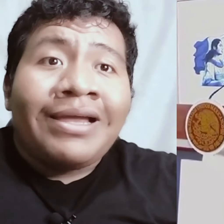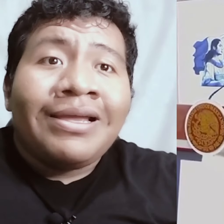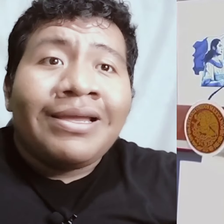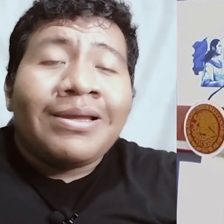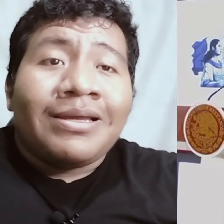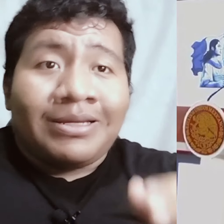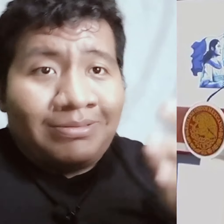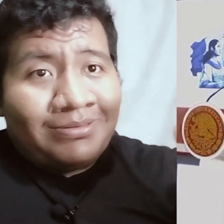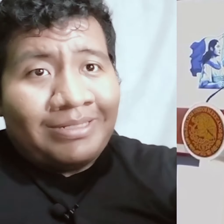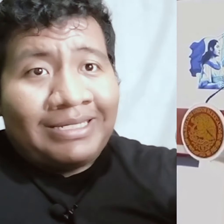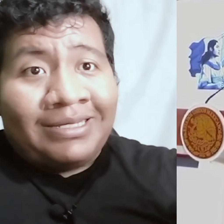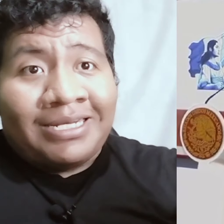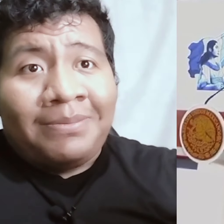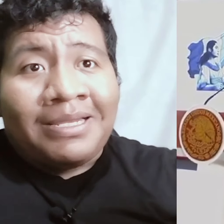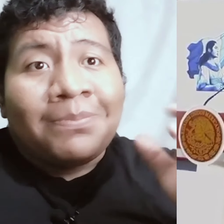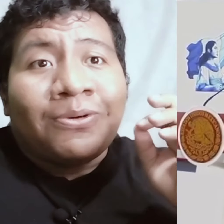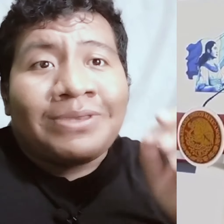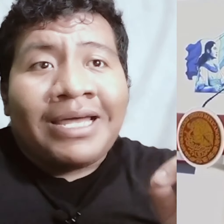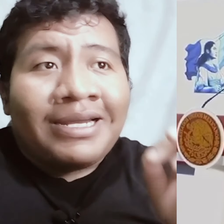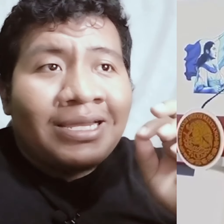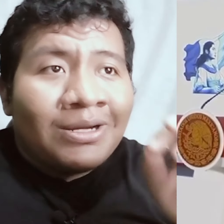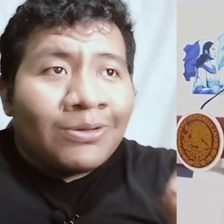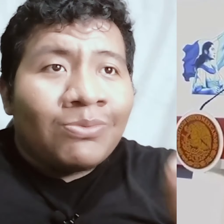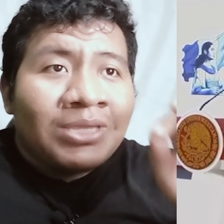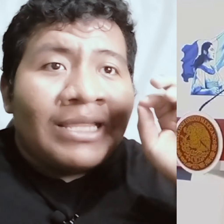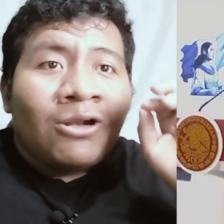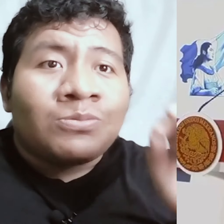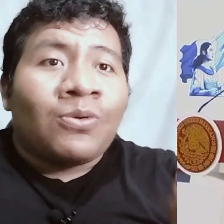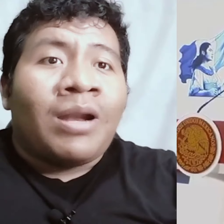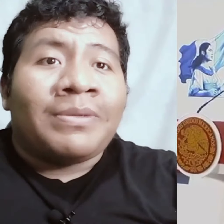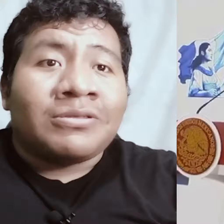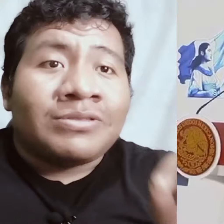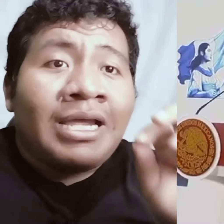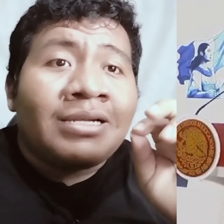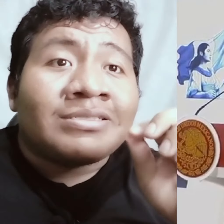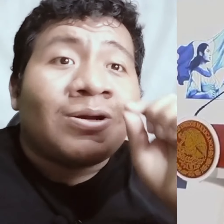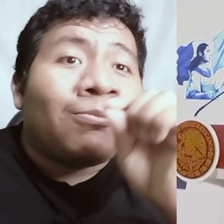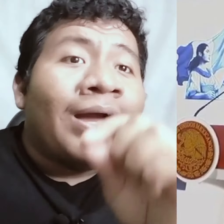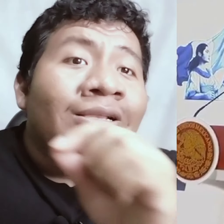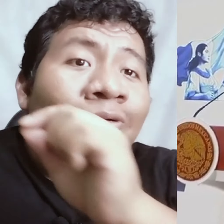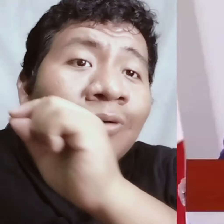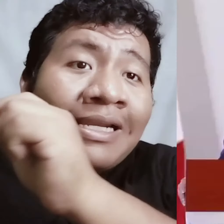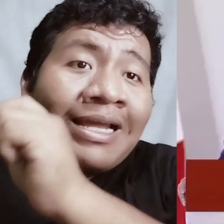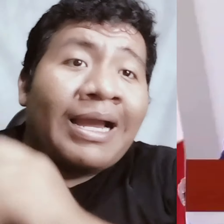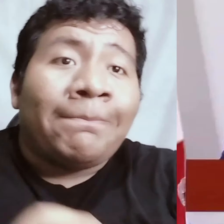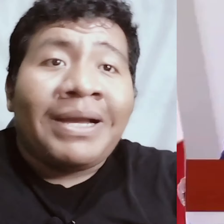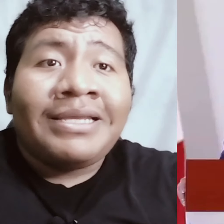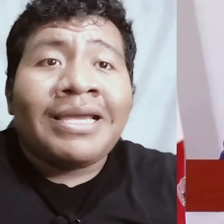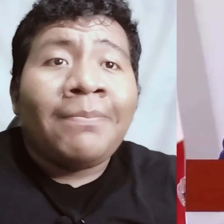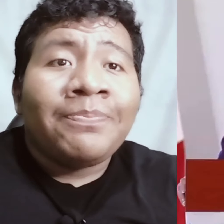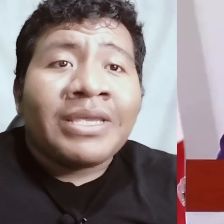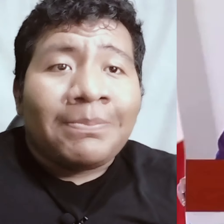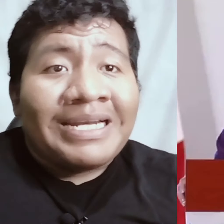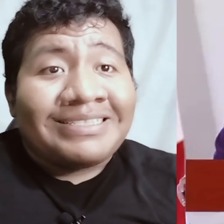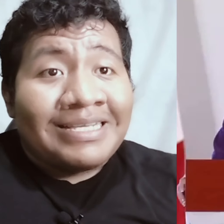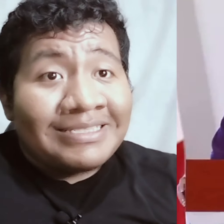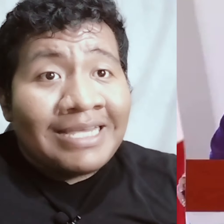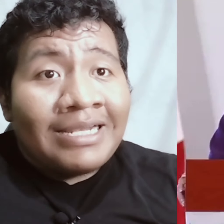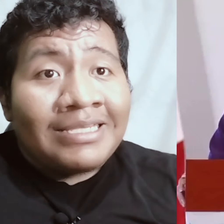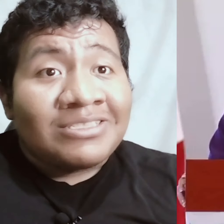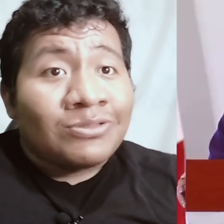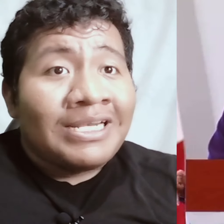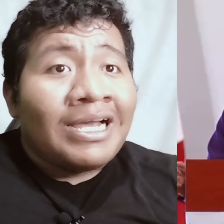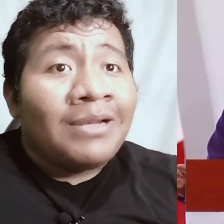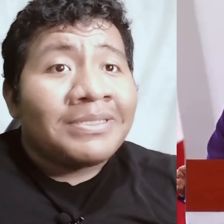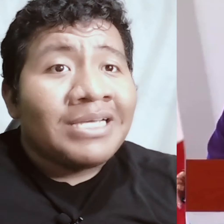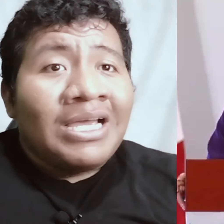ahora, increíble, votar en contra de los programas sociales, cuando en la campaña presidencial